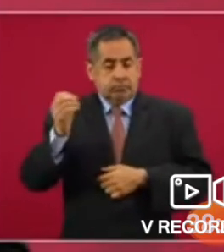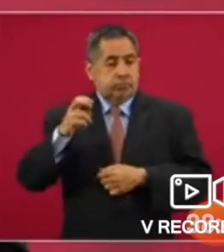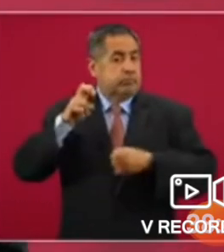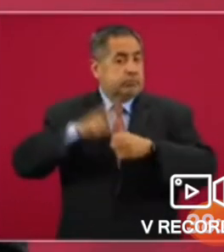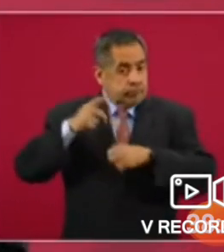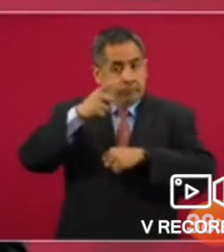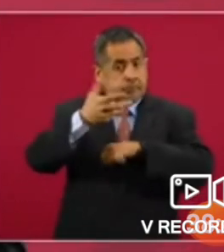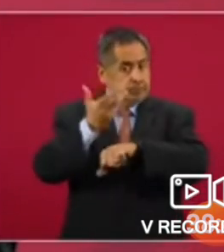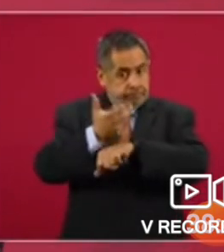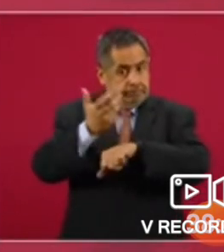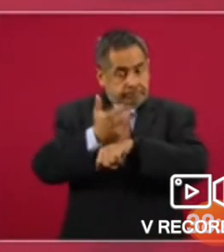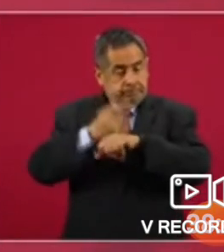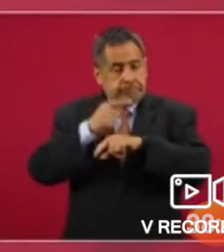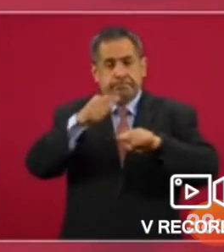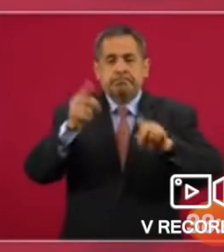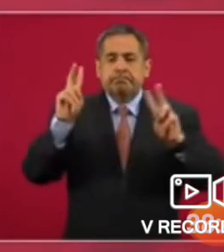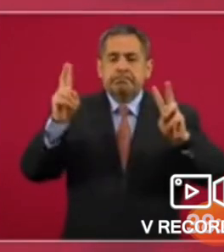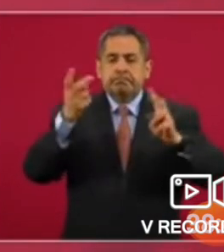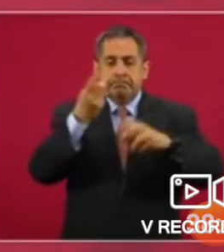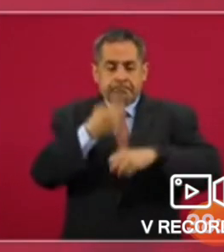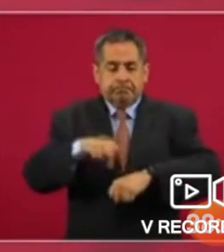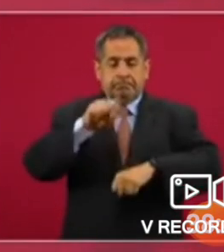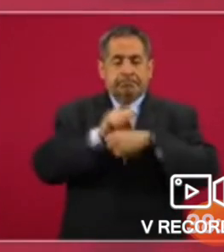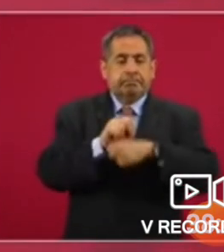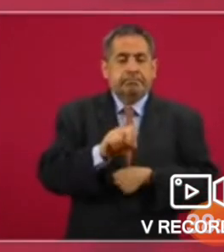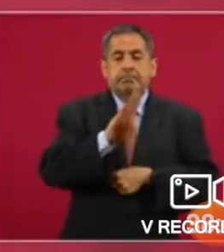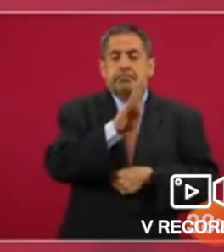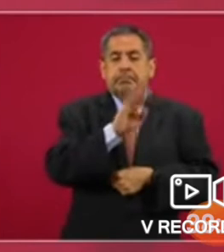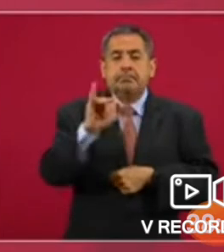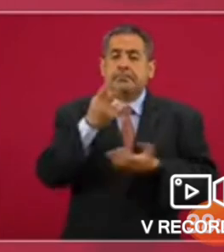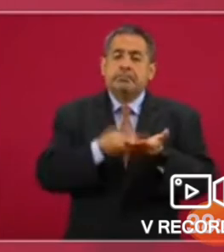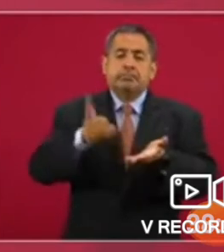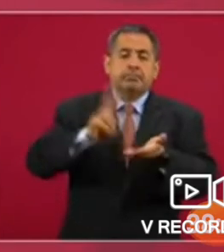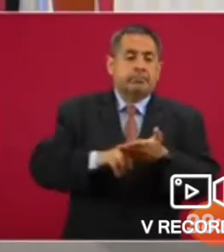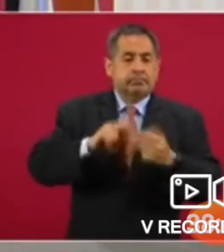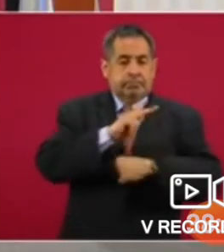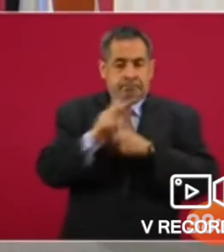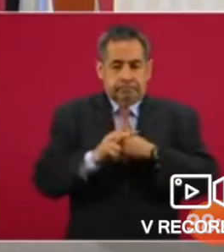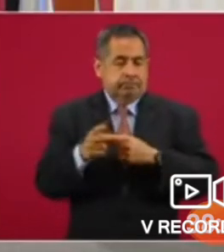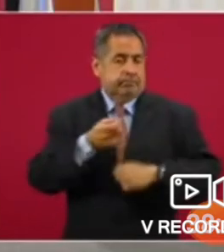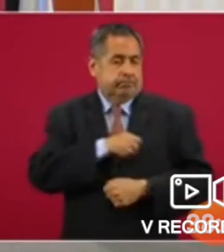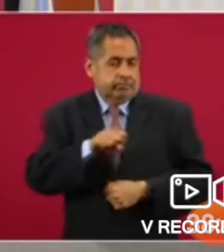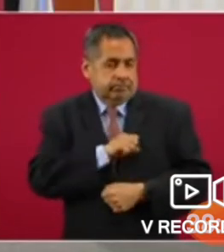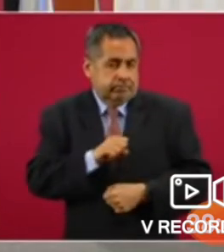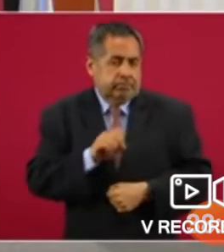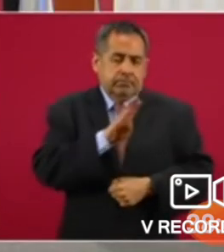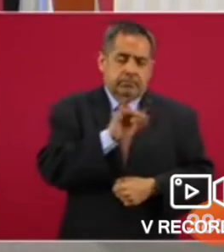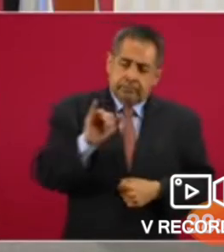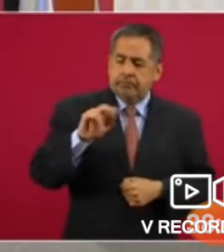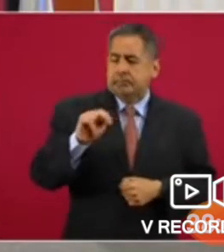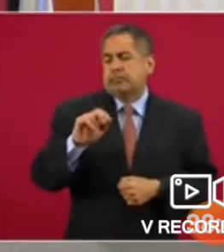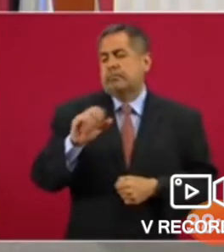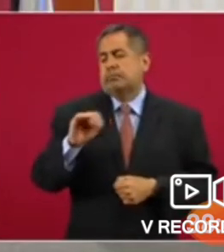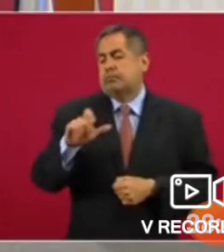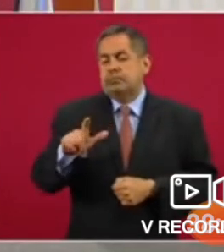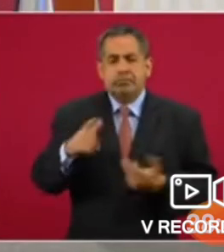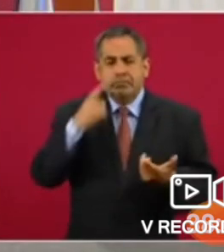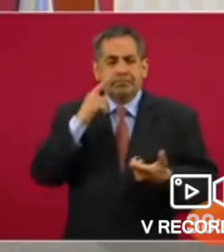particular, la Semana Binacional de Salud. Esta es una estrategia integral contra